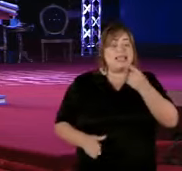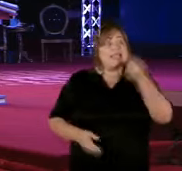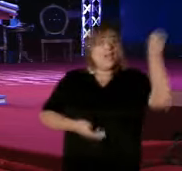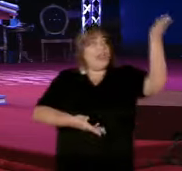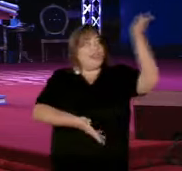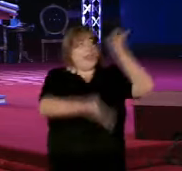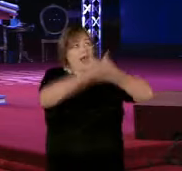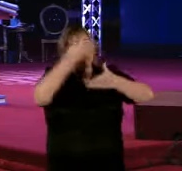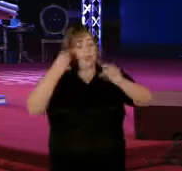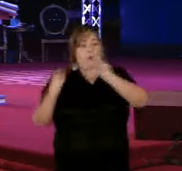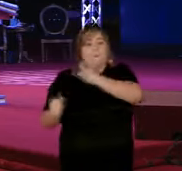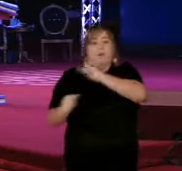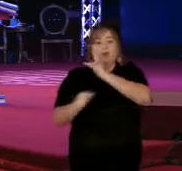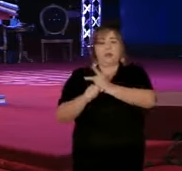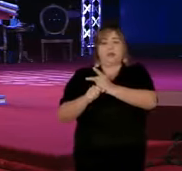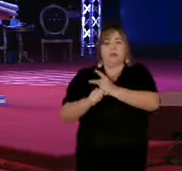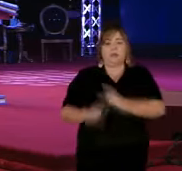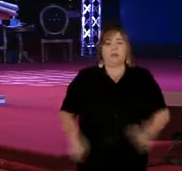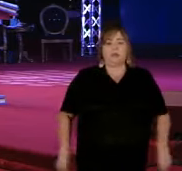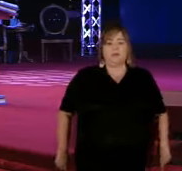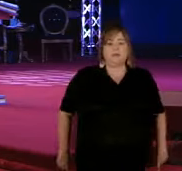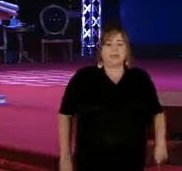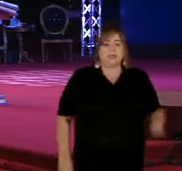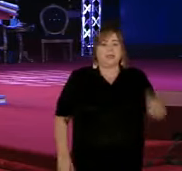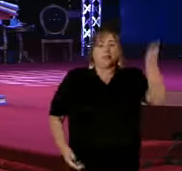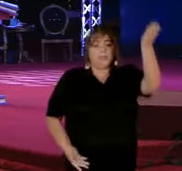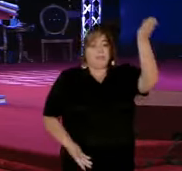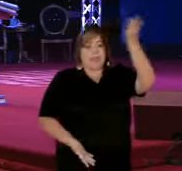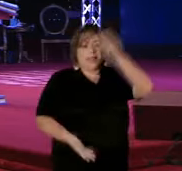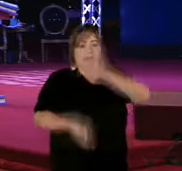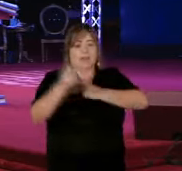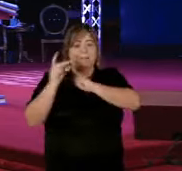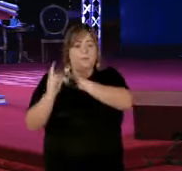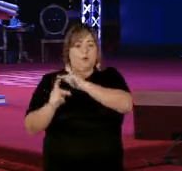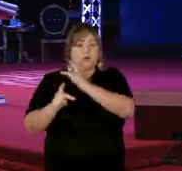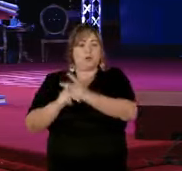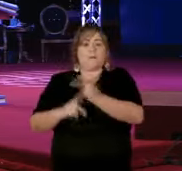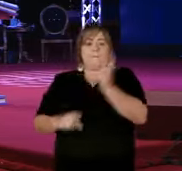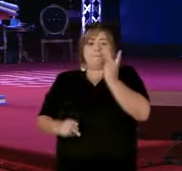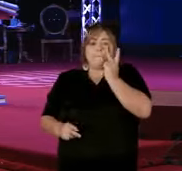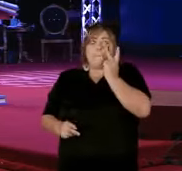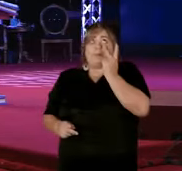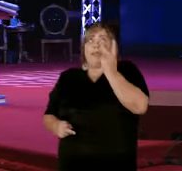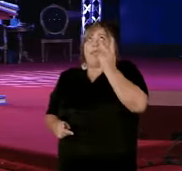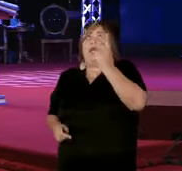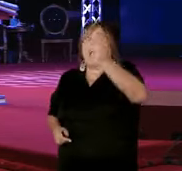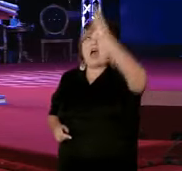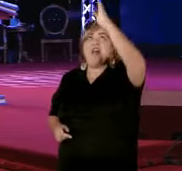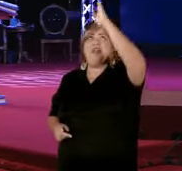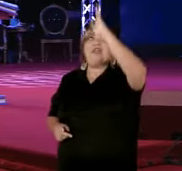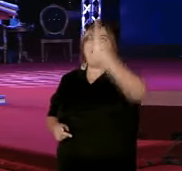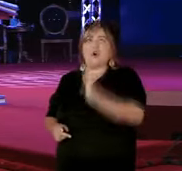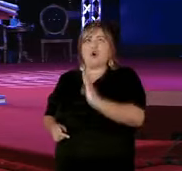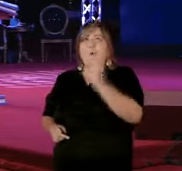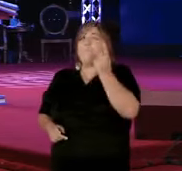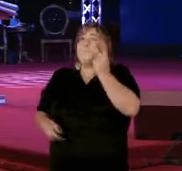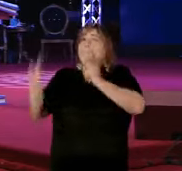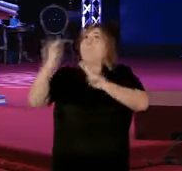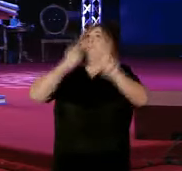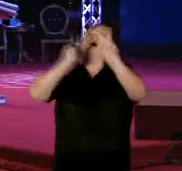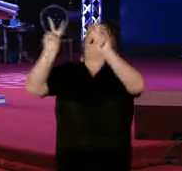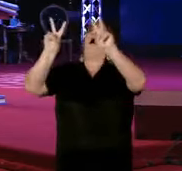poder, irán de poder. Verán a Dios, verán a